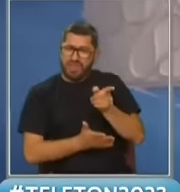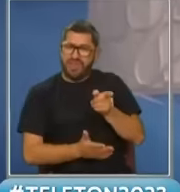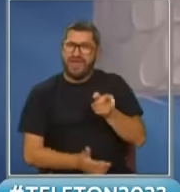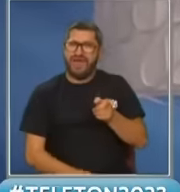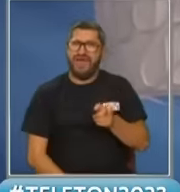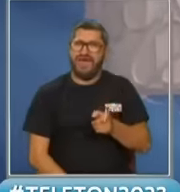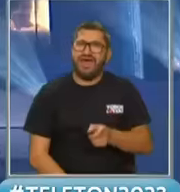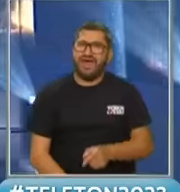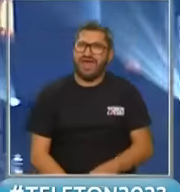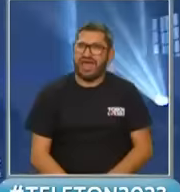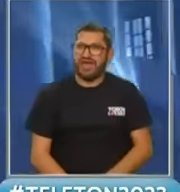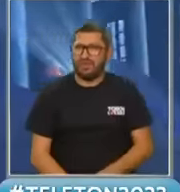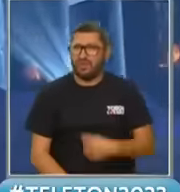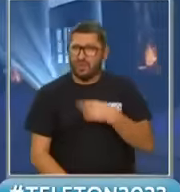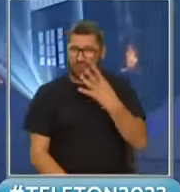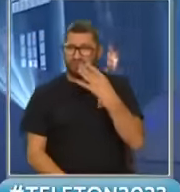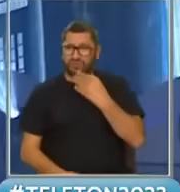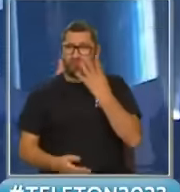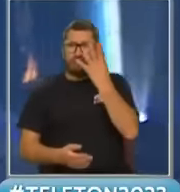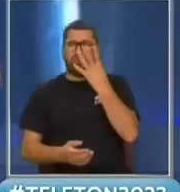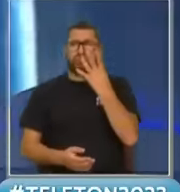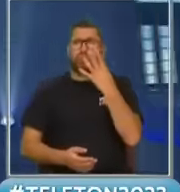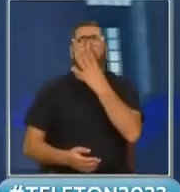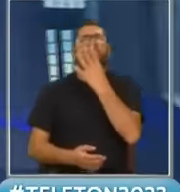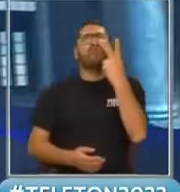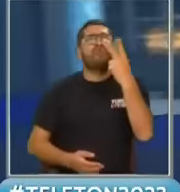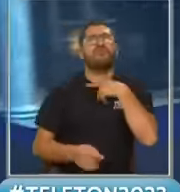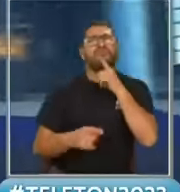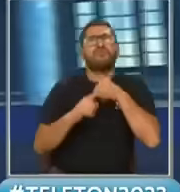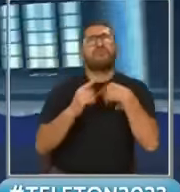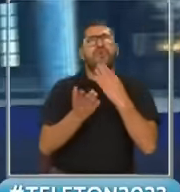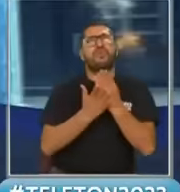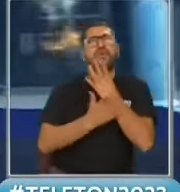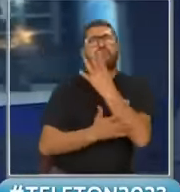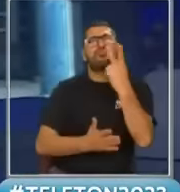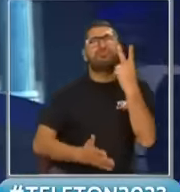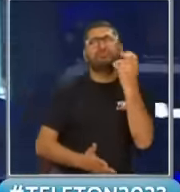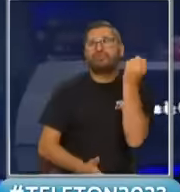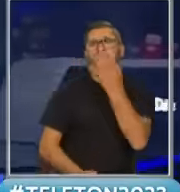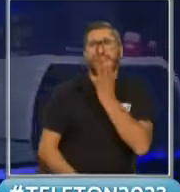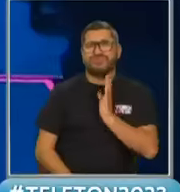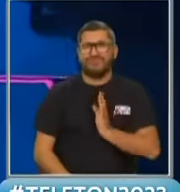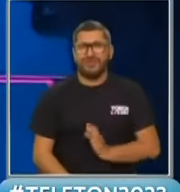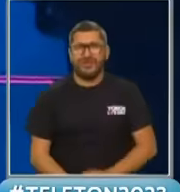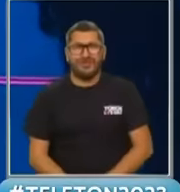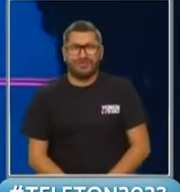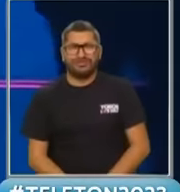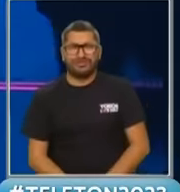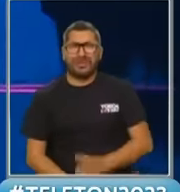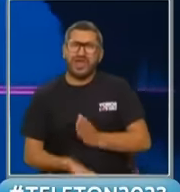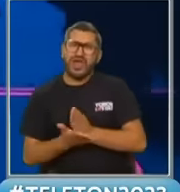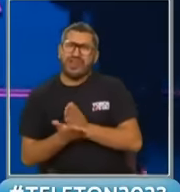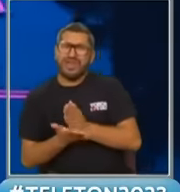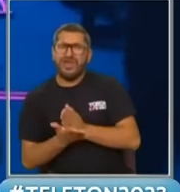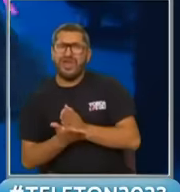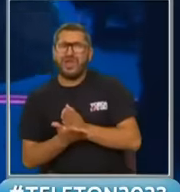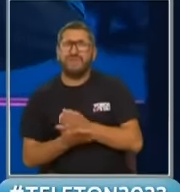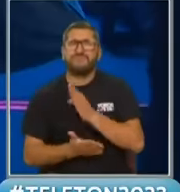de la 442. Sí, colegio Bellavista. ¿Usted es de Bellavista? Sí,